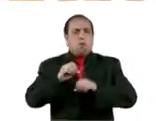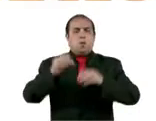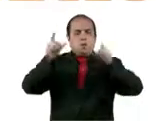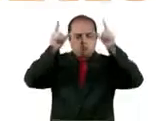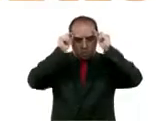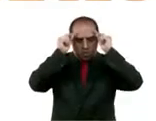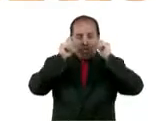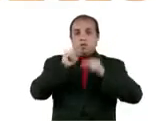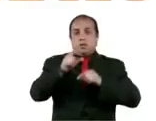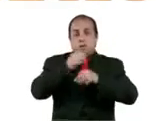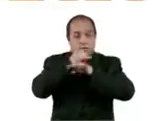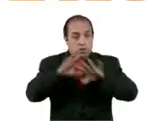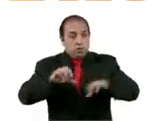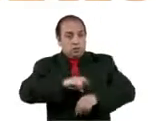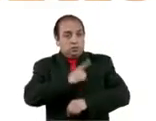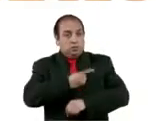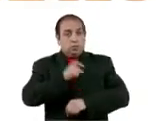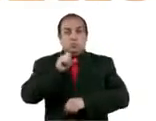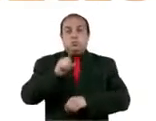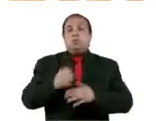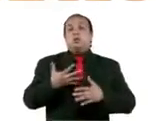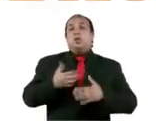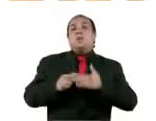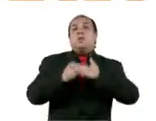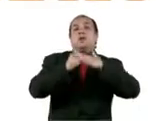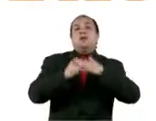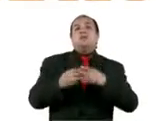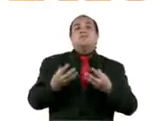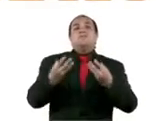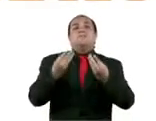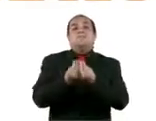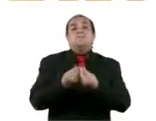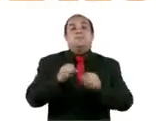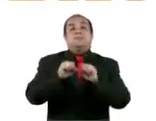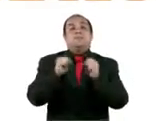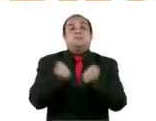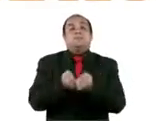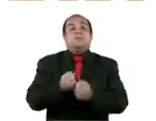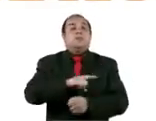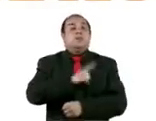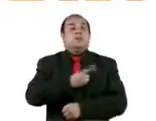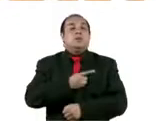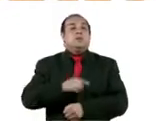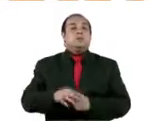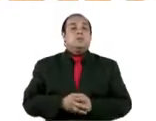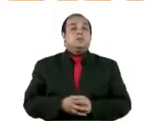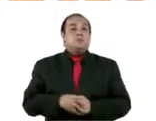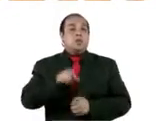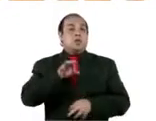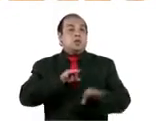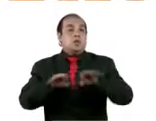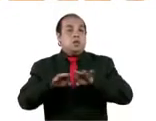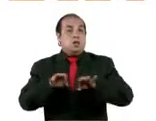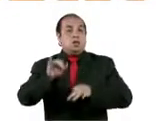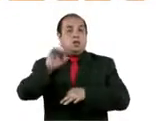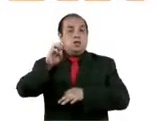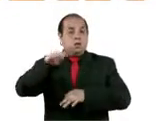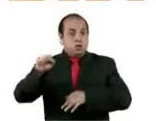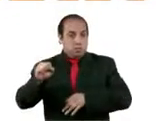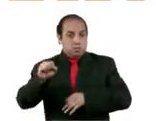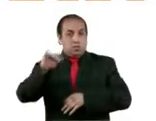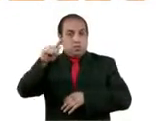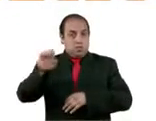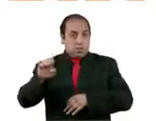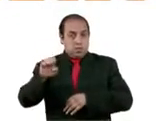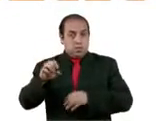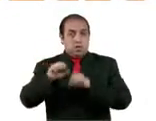promotores de salud. Entonces, se está fortaleciendo simultáneamente el sistema de salud local y además trabajando con el IMSS y con el ISSSTE con un